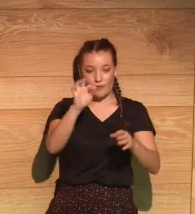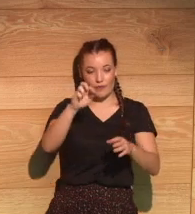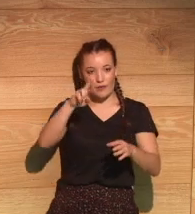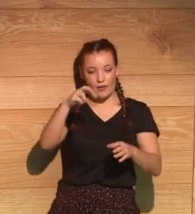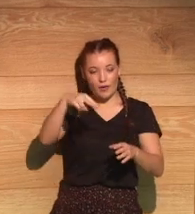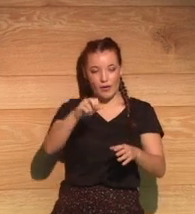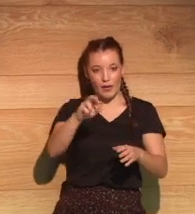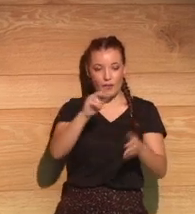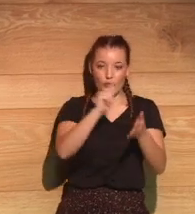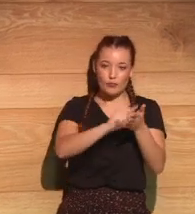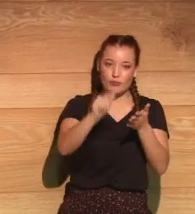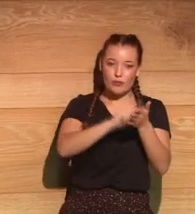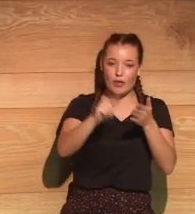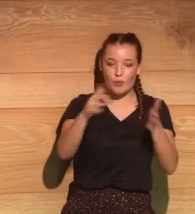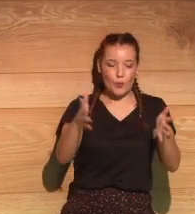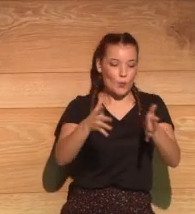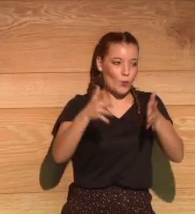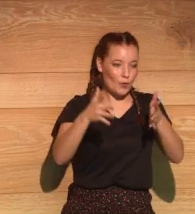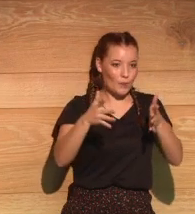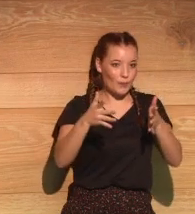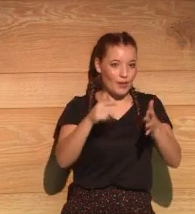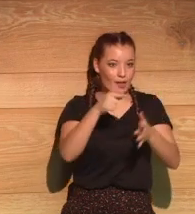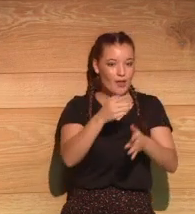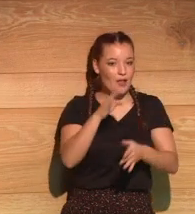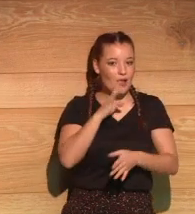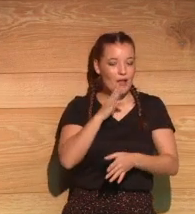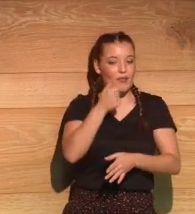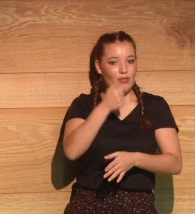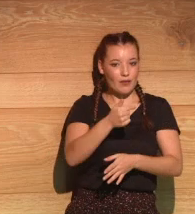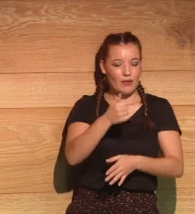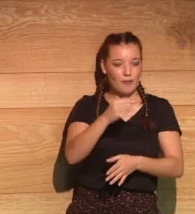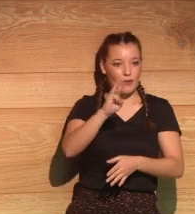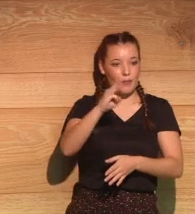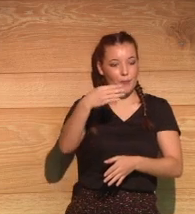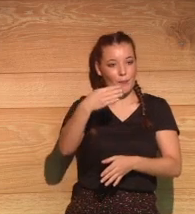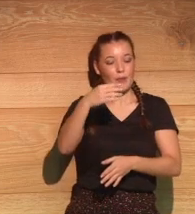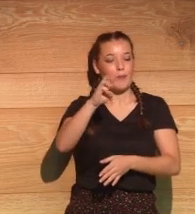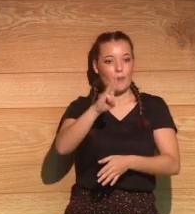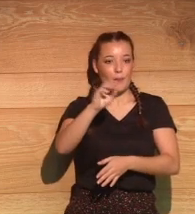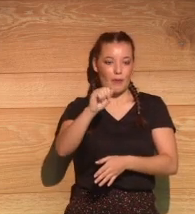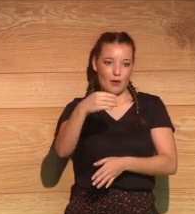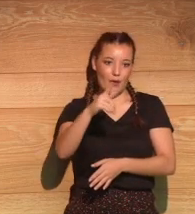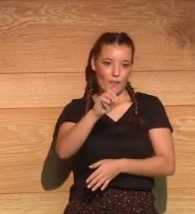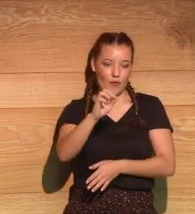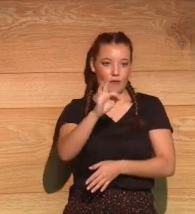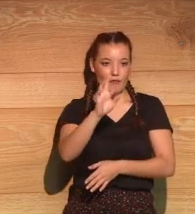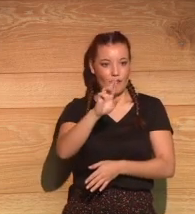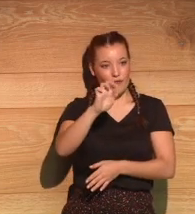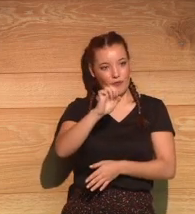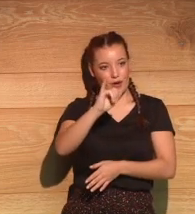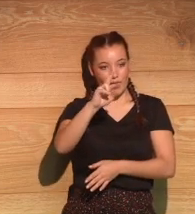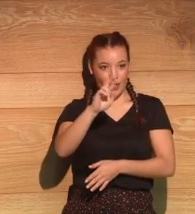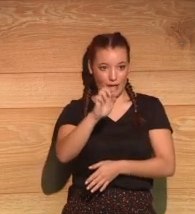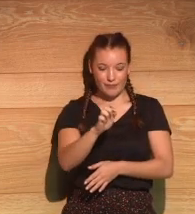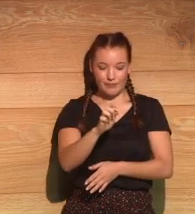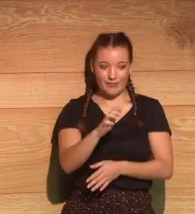citabas a Freire, ¿no? A Paulo Freire, que es como alguien que nadie citaría en principio ahora y que sin embargo de